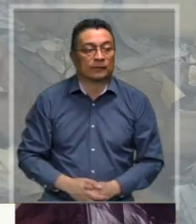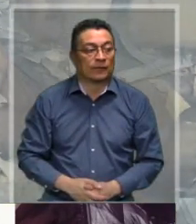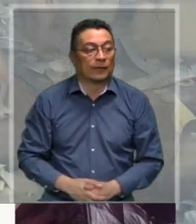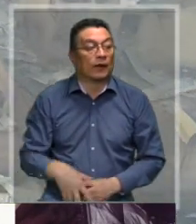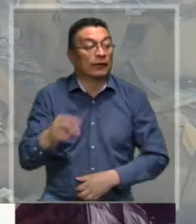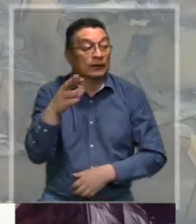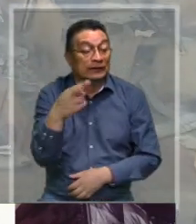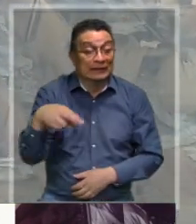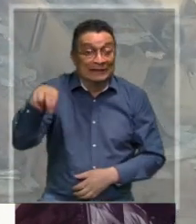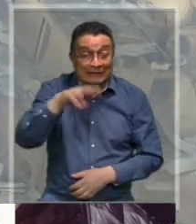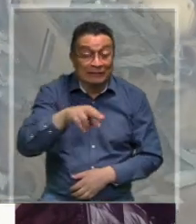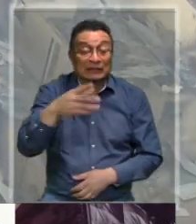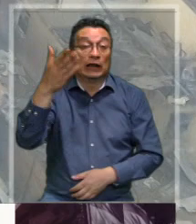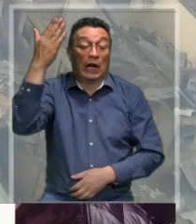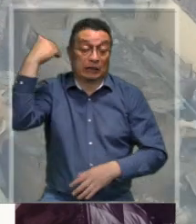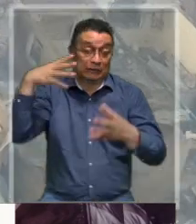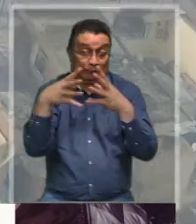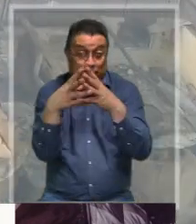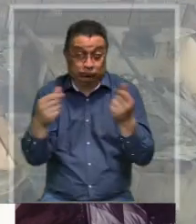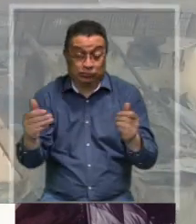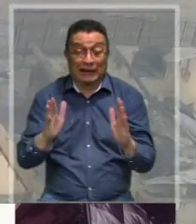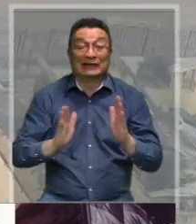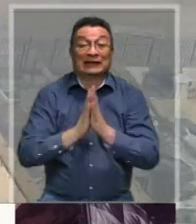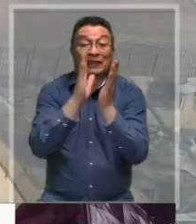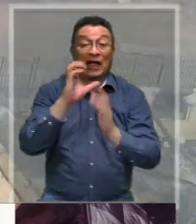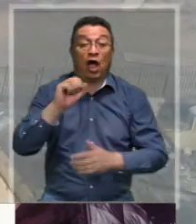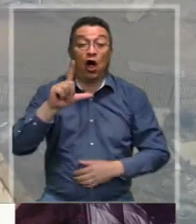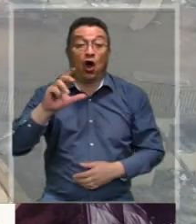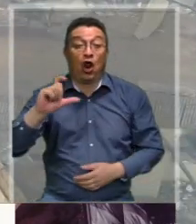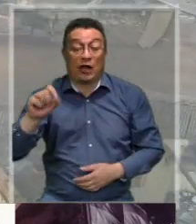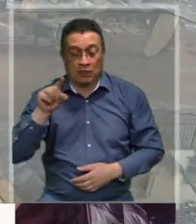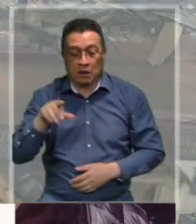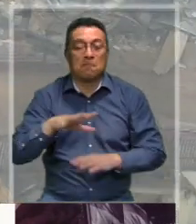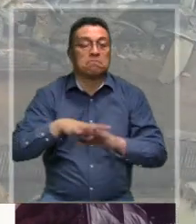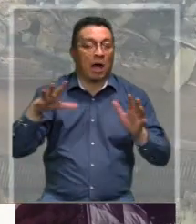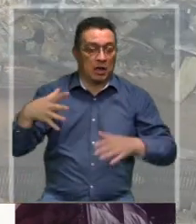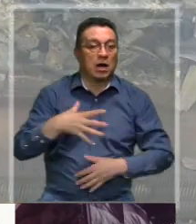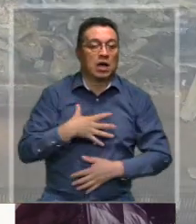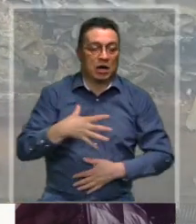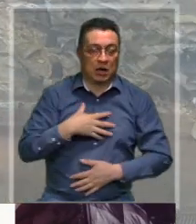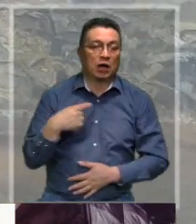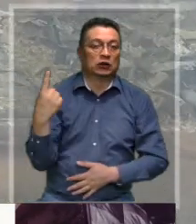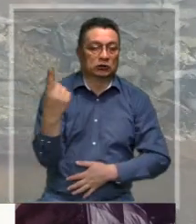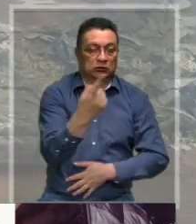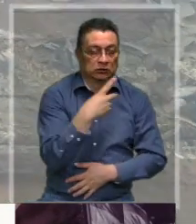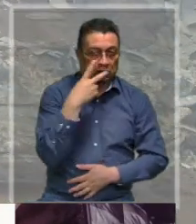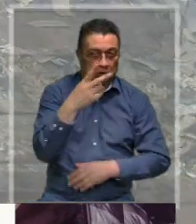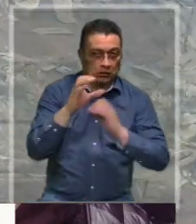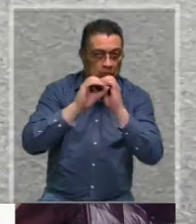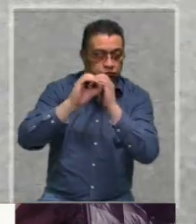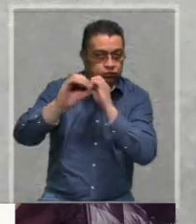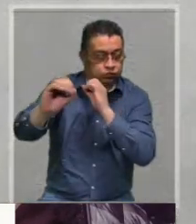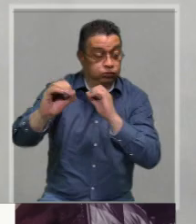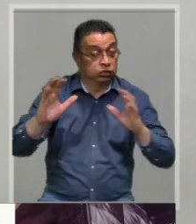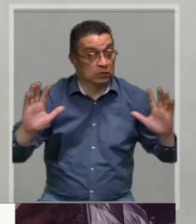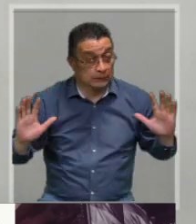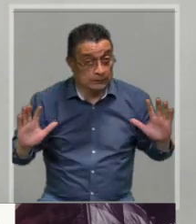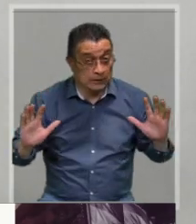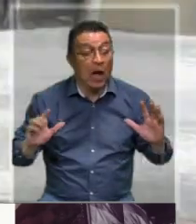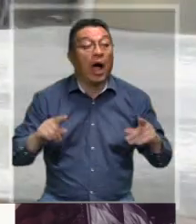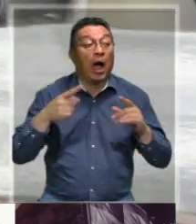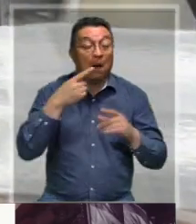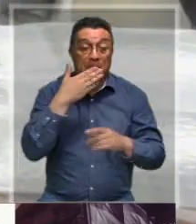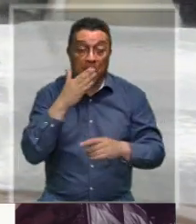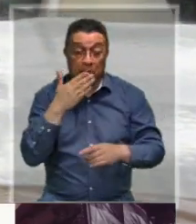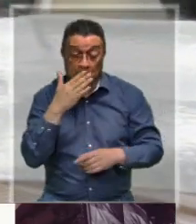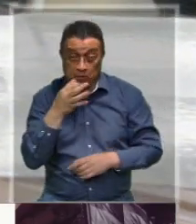Repetir la historia que hizo desaparecer a Santa Olga es probablemente el escenario más temido para cualquier proyección de temporada. Sin embargo, académicos